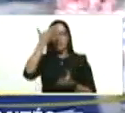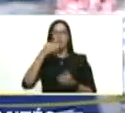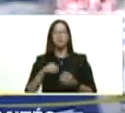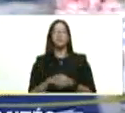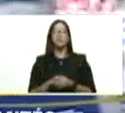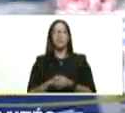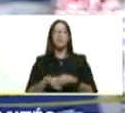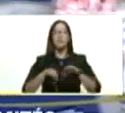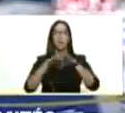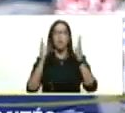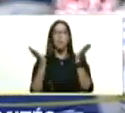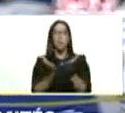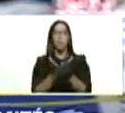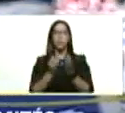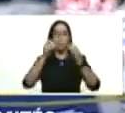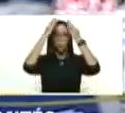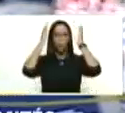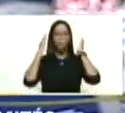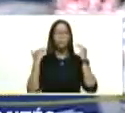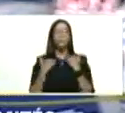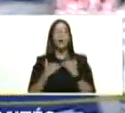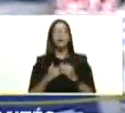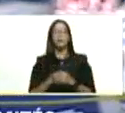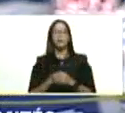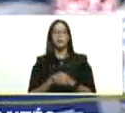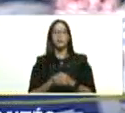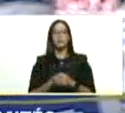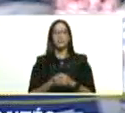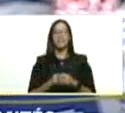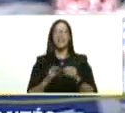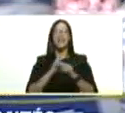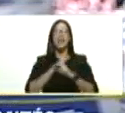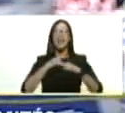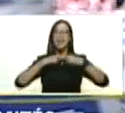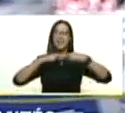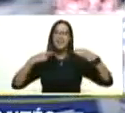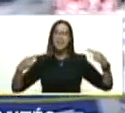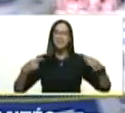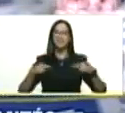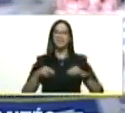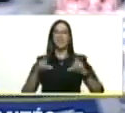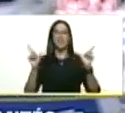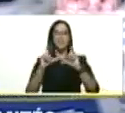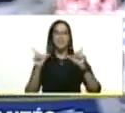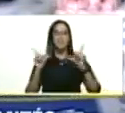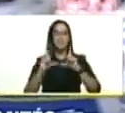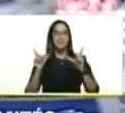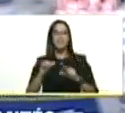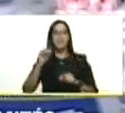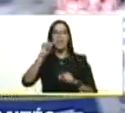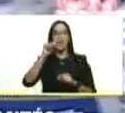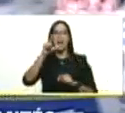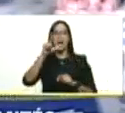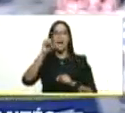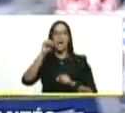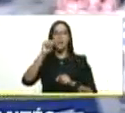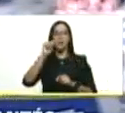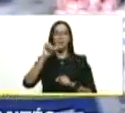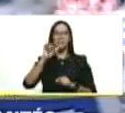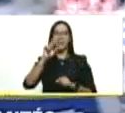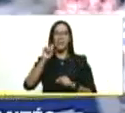musulmán y del Medio Oriente, la red de medios de comunicación Al Mayadín. Vamos a darle